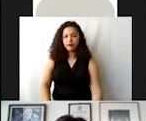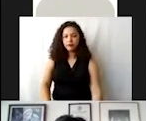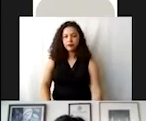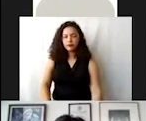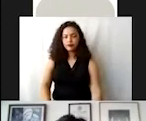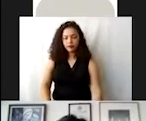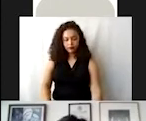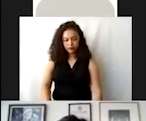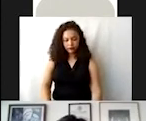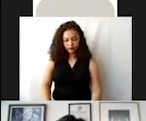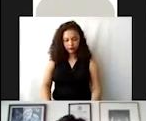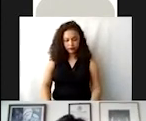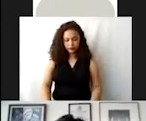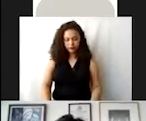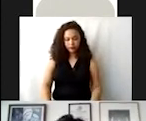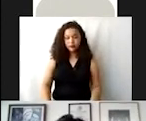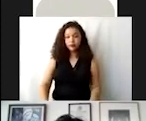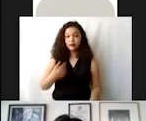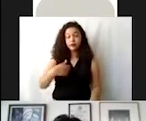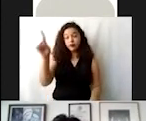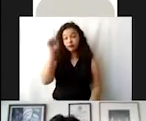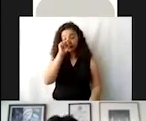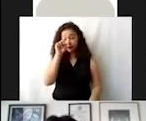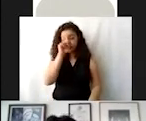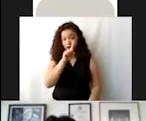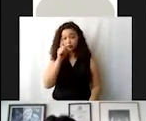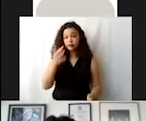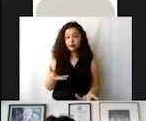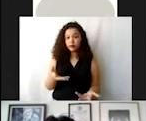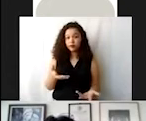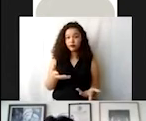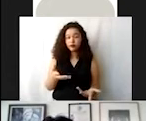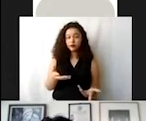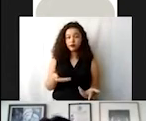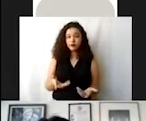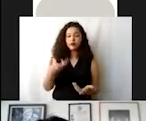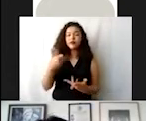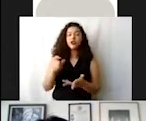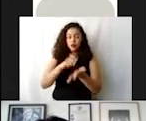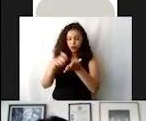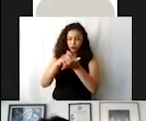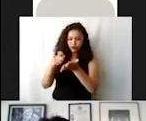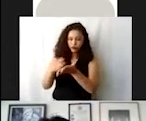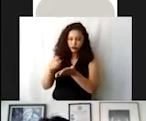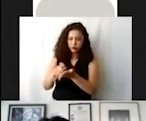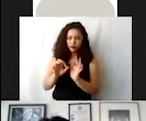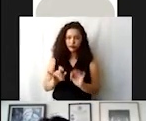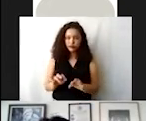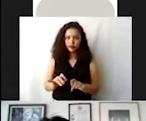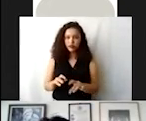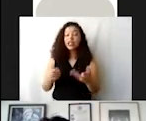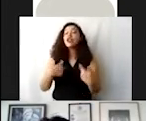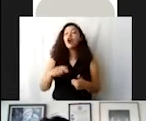Entonces, desde luego yo les sugiero que siempre señalen en su escrito, bueno, donde tienen que